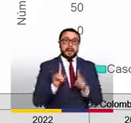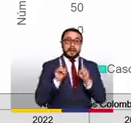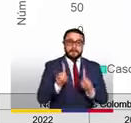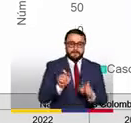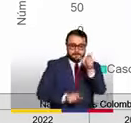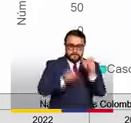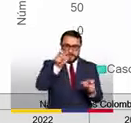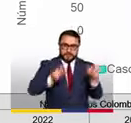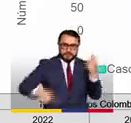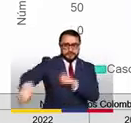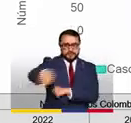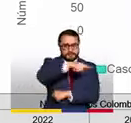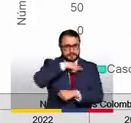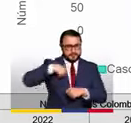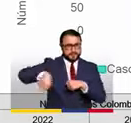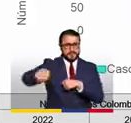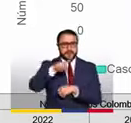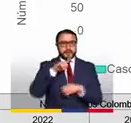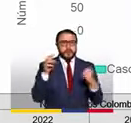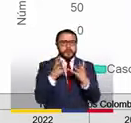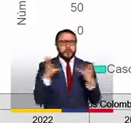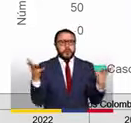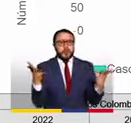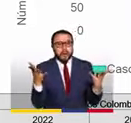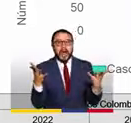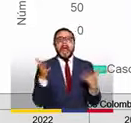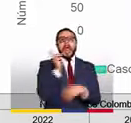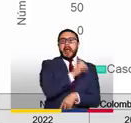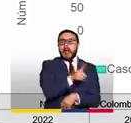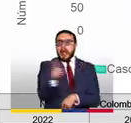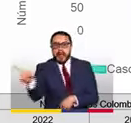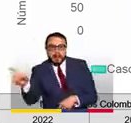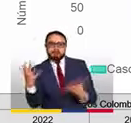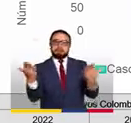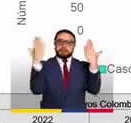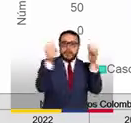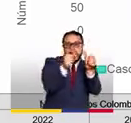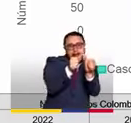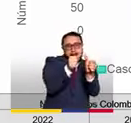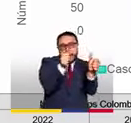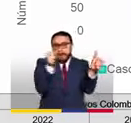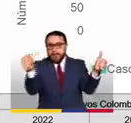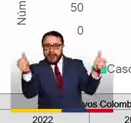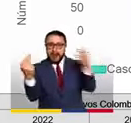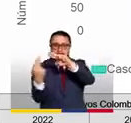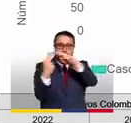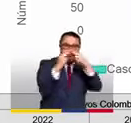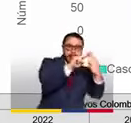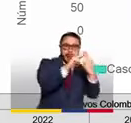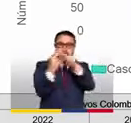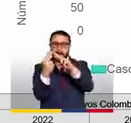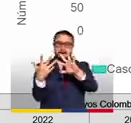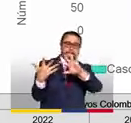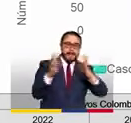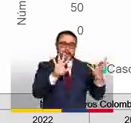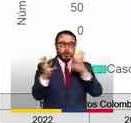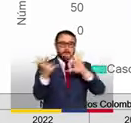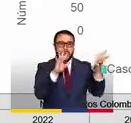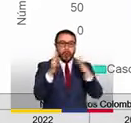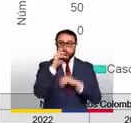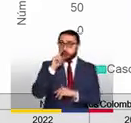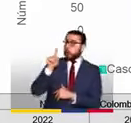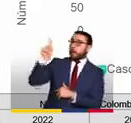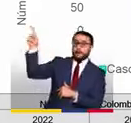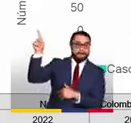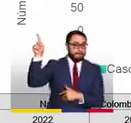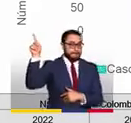a la población base. Nos sirve a ambos como medidas, más o menos se correlacionan. Ustedes pueden ver en el